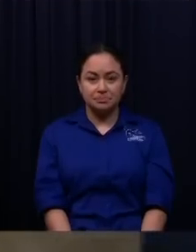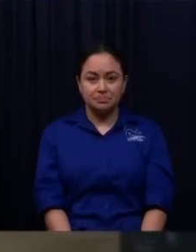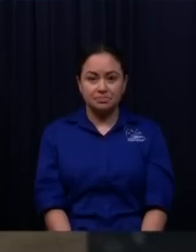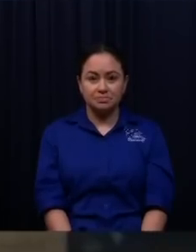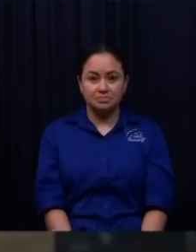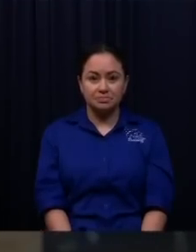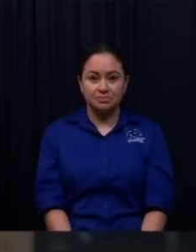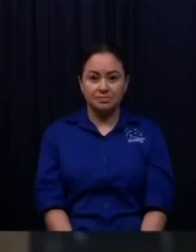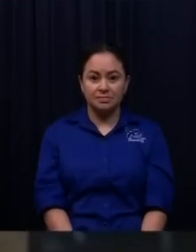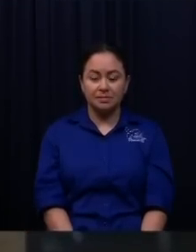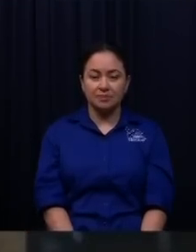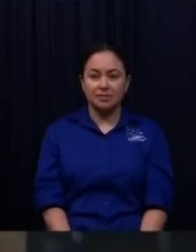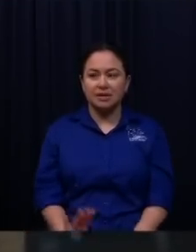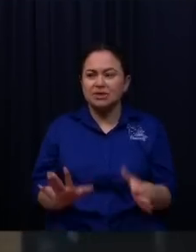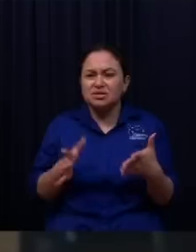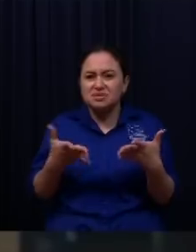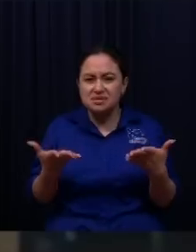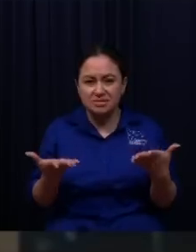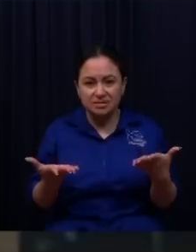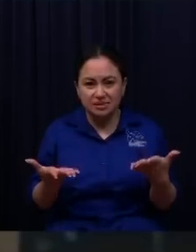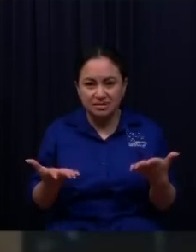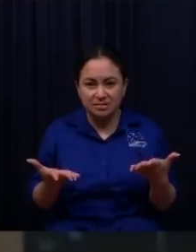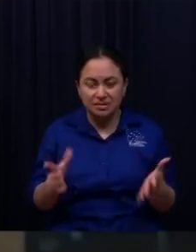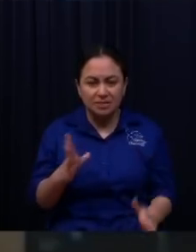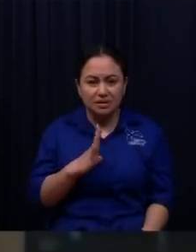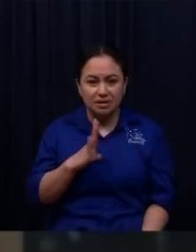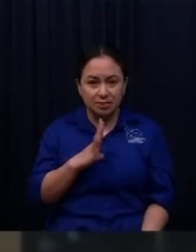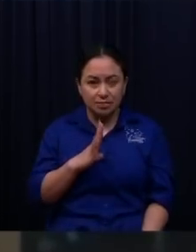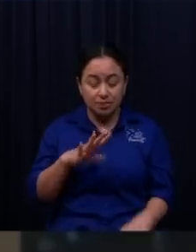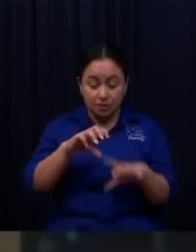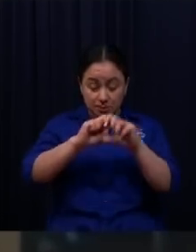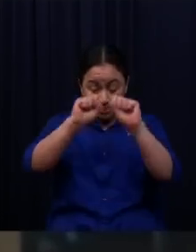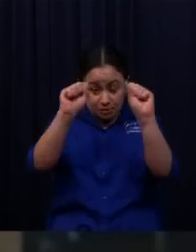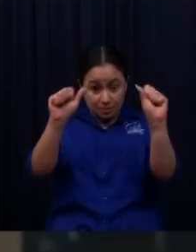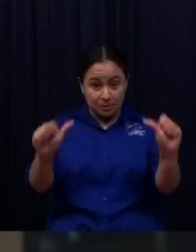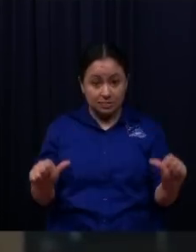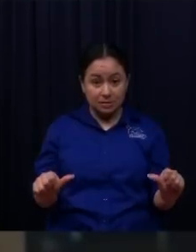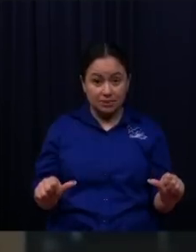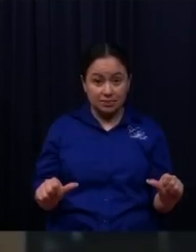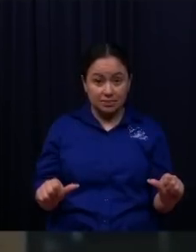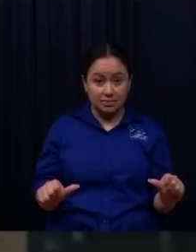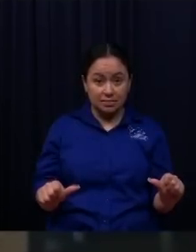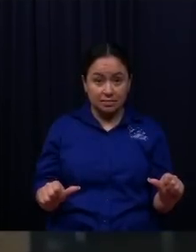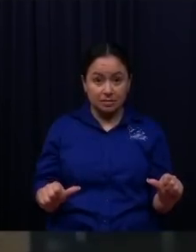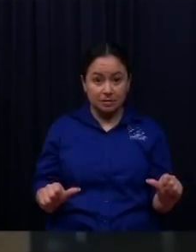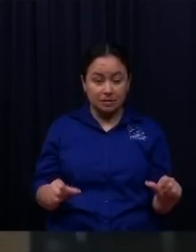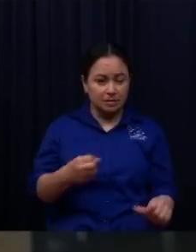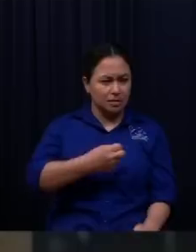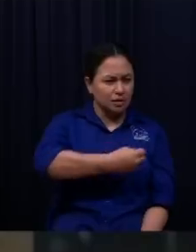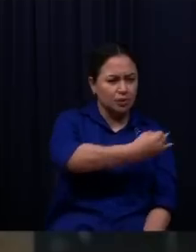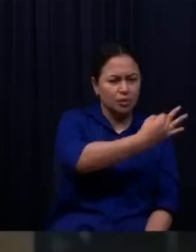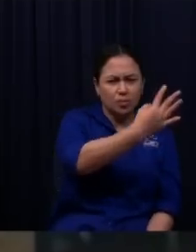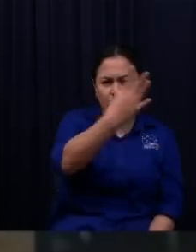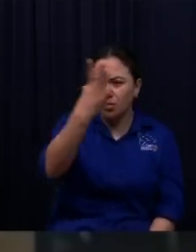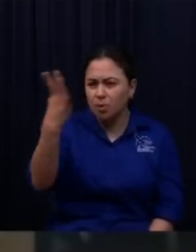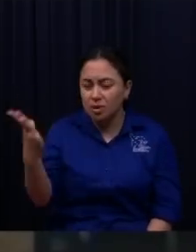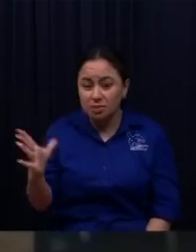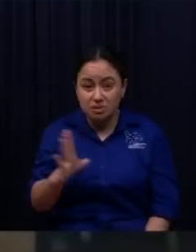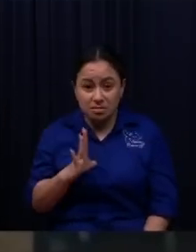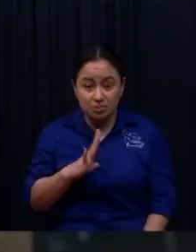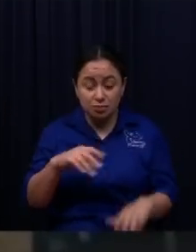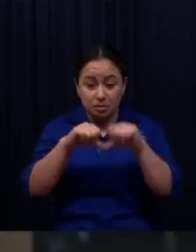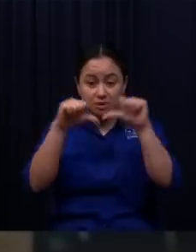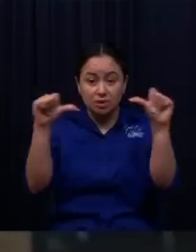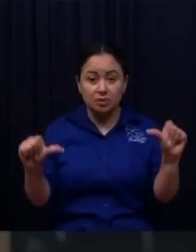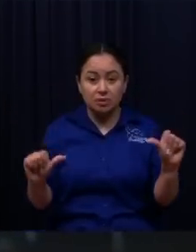Entonces, ¿qué tengo? Al tener el altar, porque tenemos un altar. ¿Cuántos tenemos un altar? Entonces,